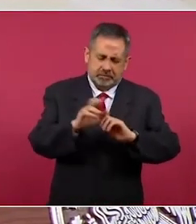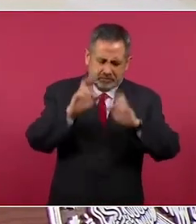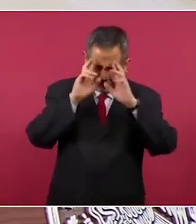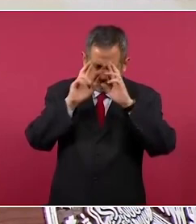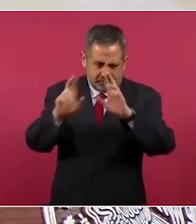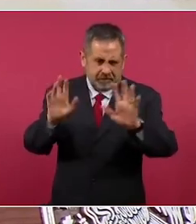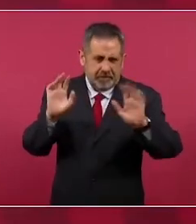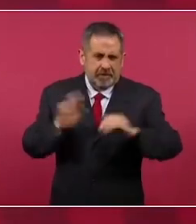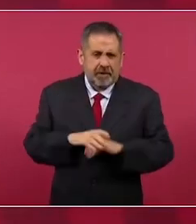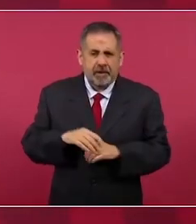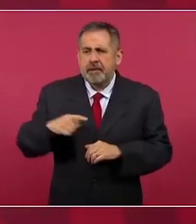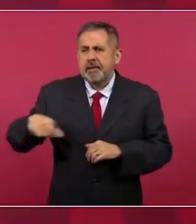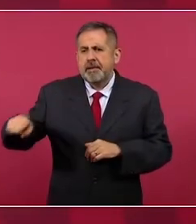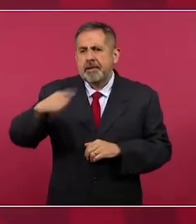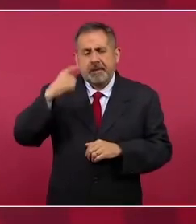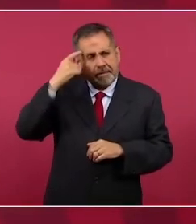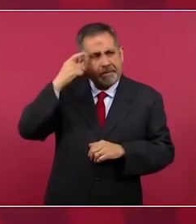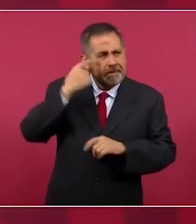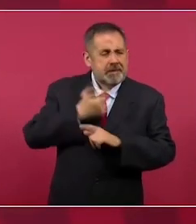los libres pensadores,